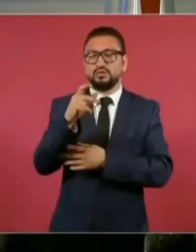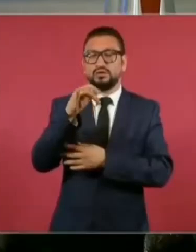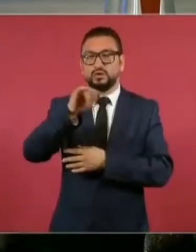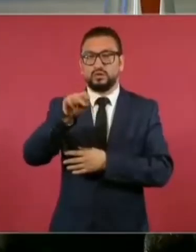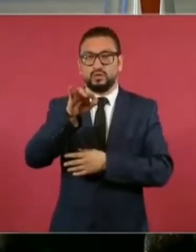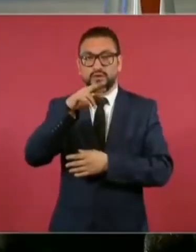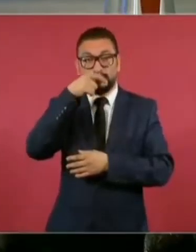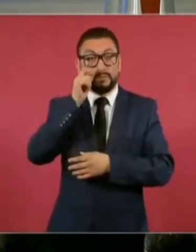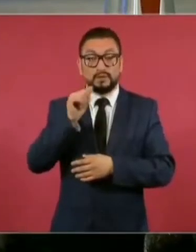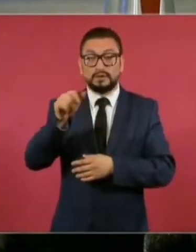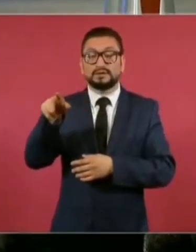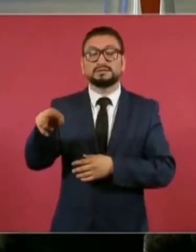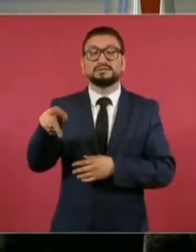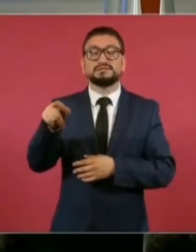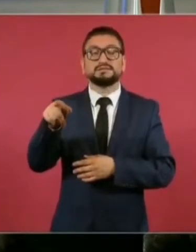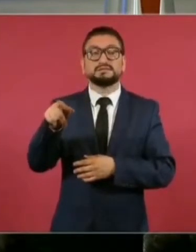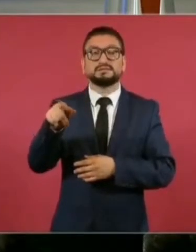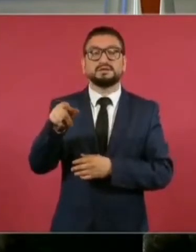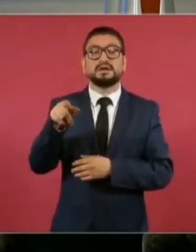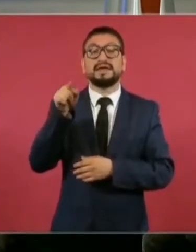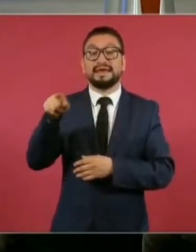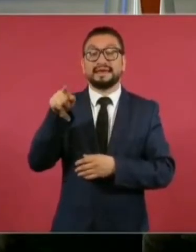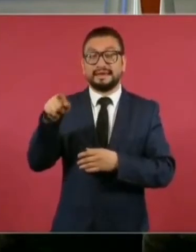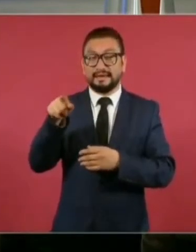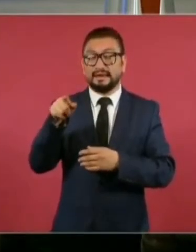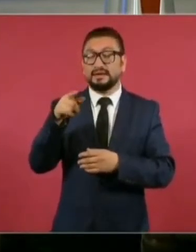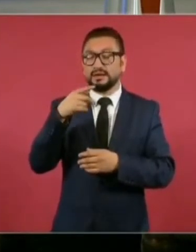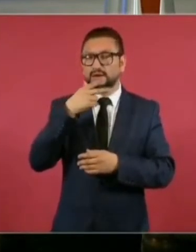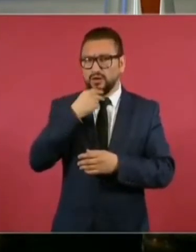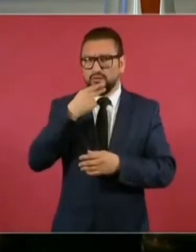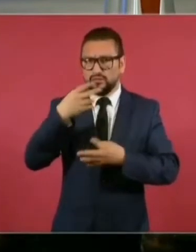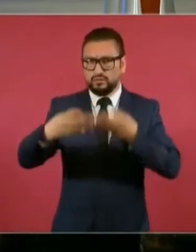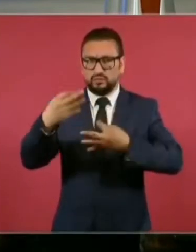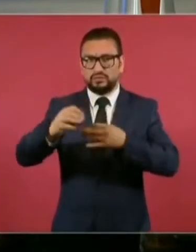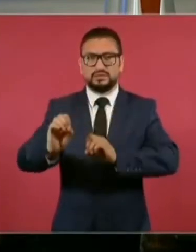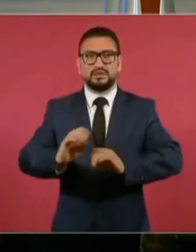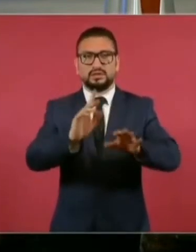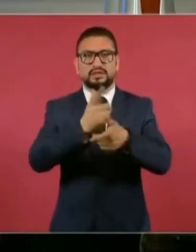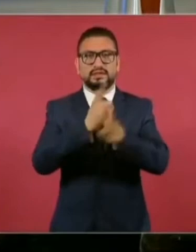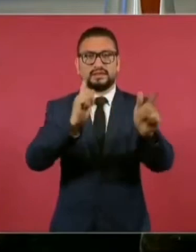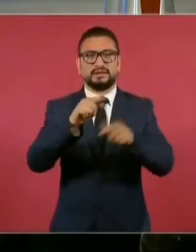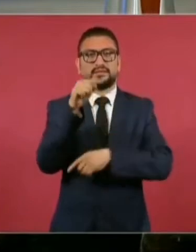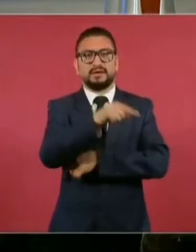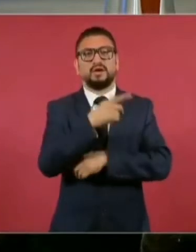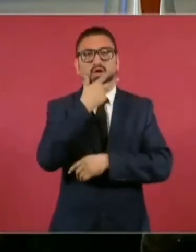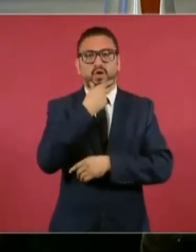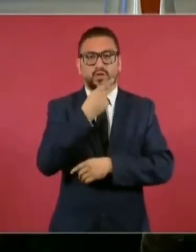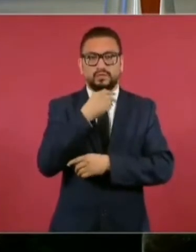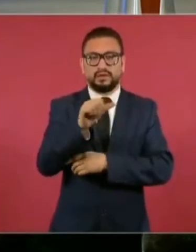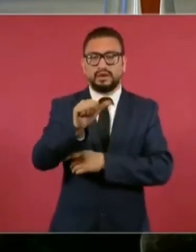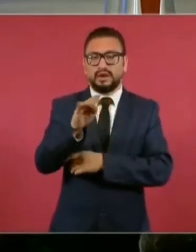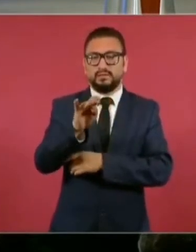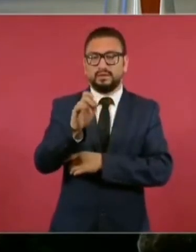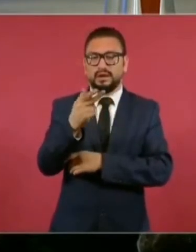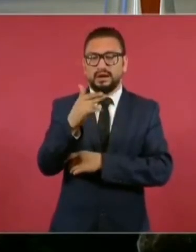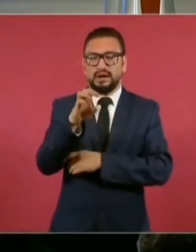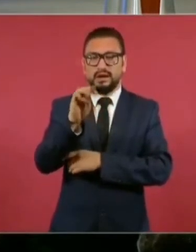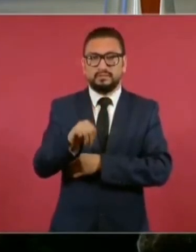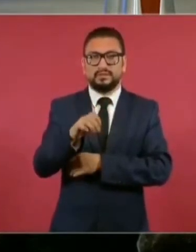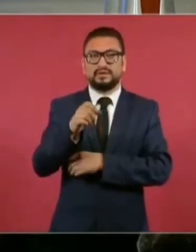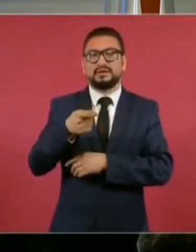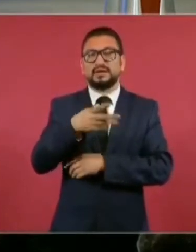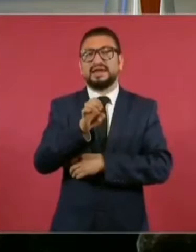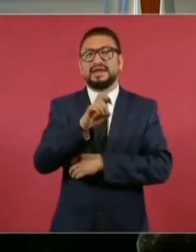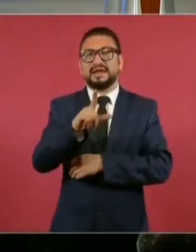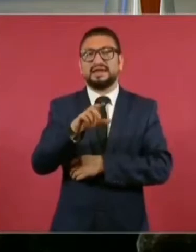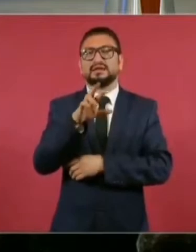pues este señor juez le dio la libertad al señor Abraham, alias El Rodo. Él